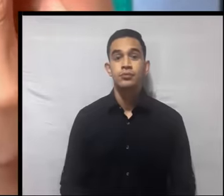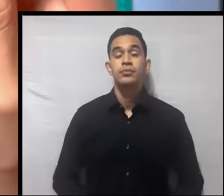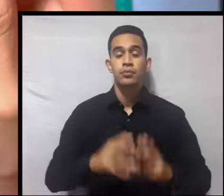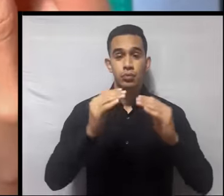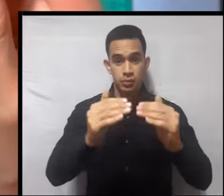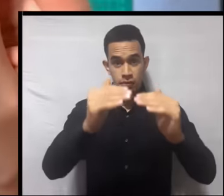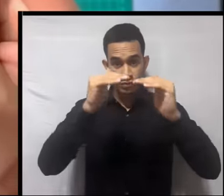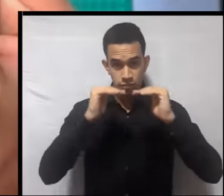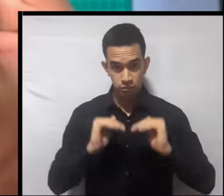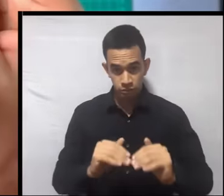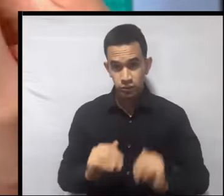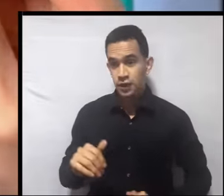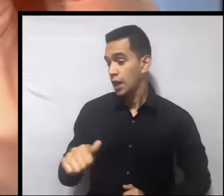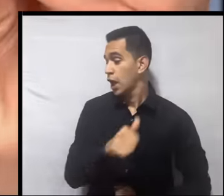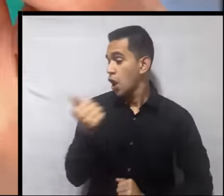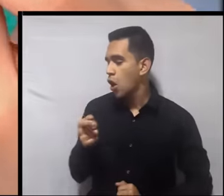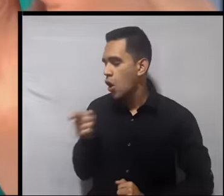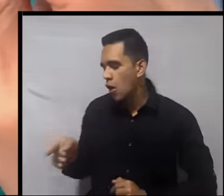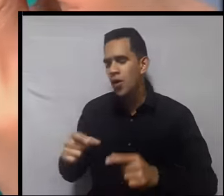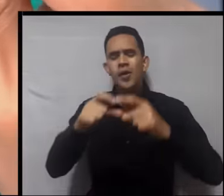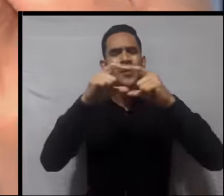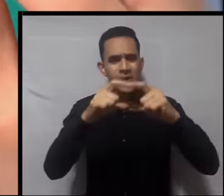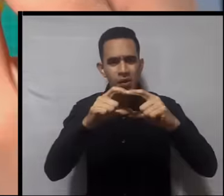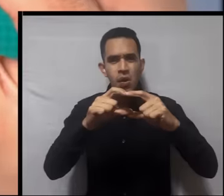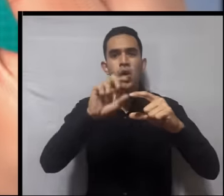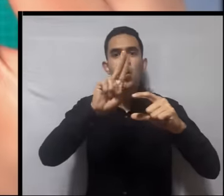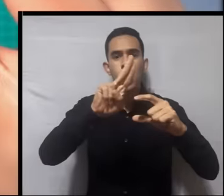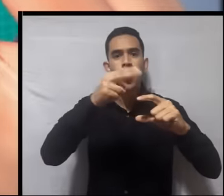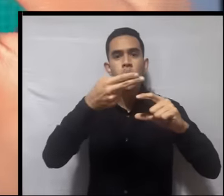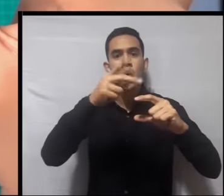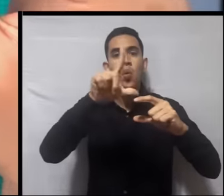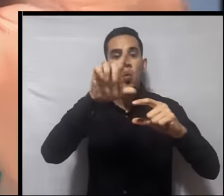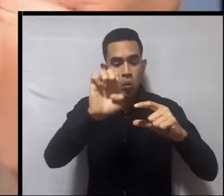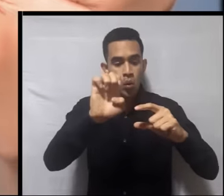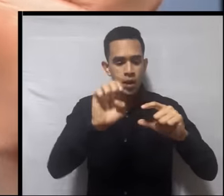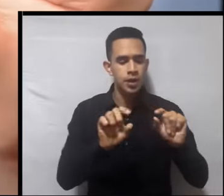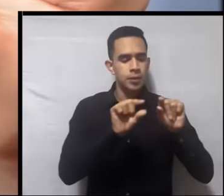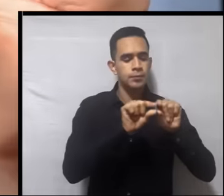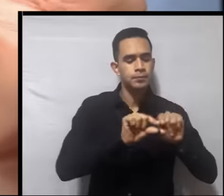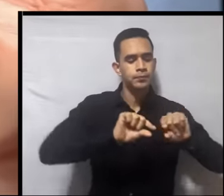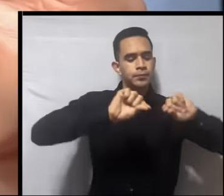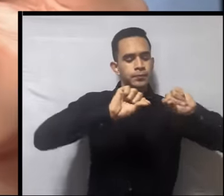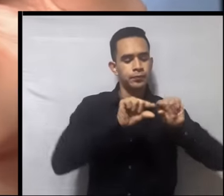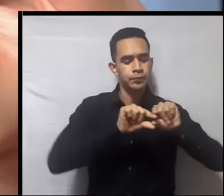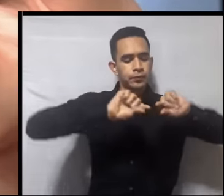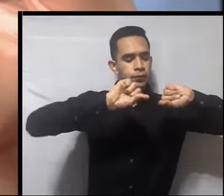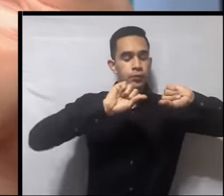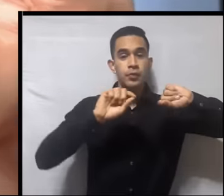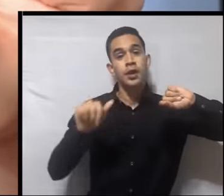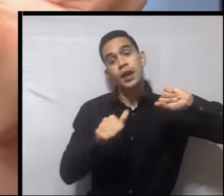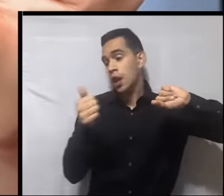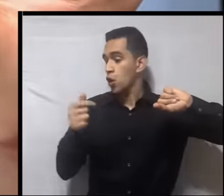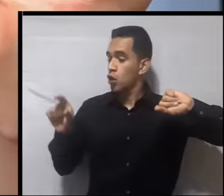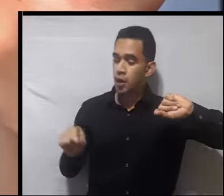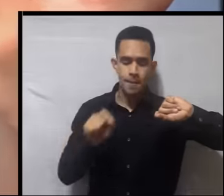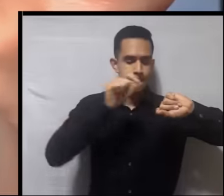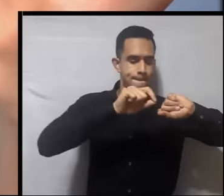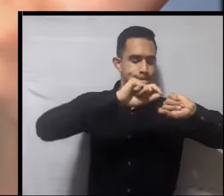El siguiente paso es tomar las otras ligas y hacer un pequeño nudo en cada orejita, como puedes observar.